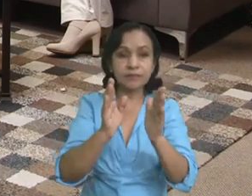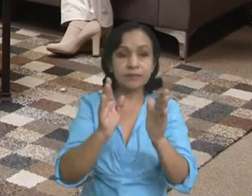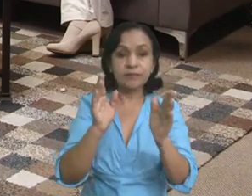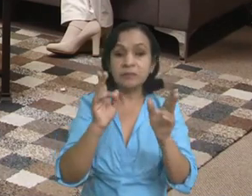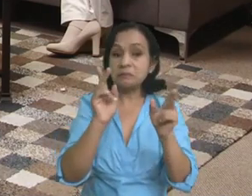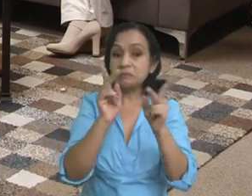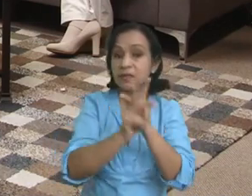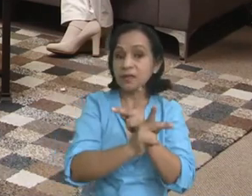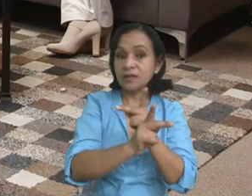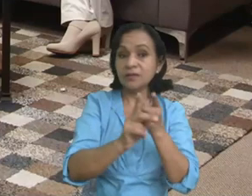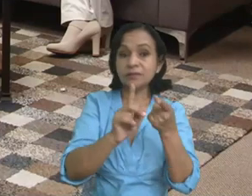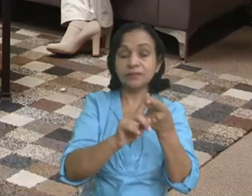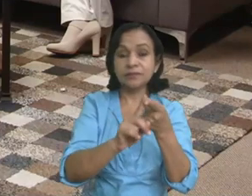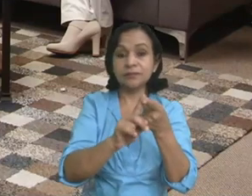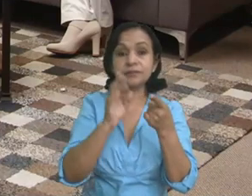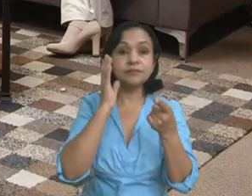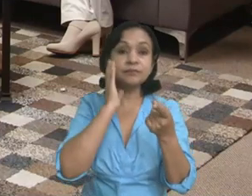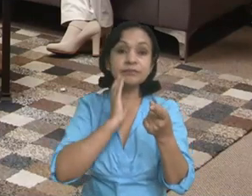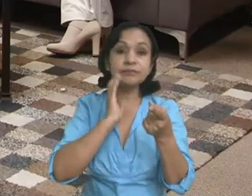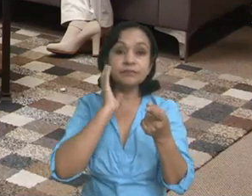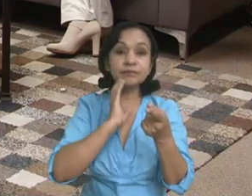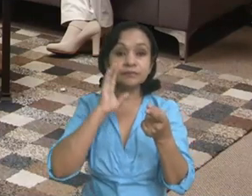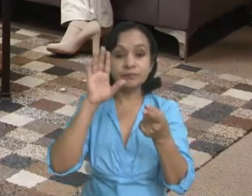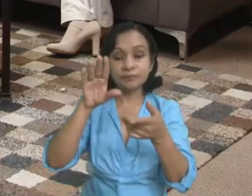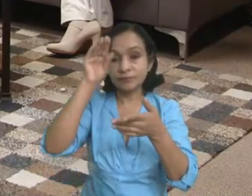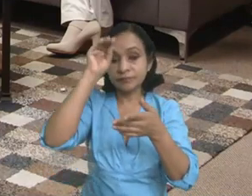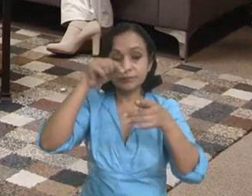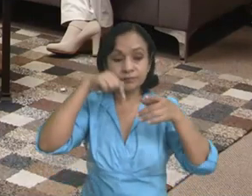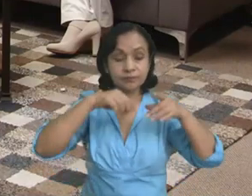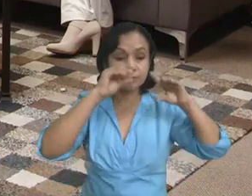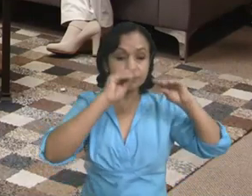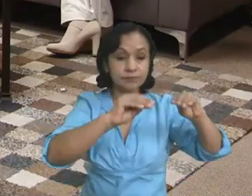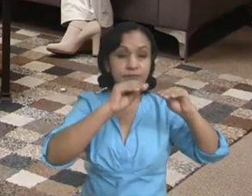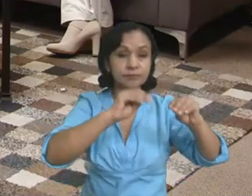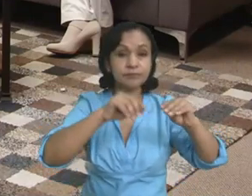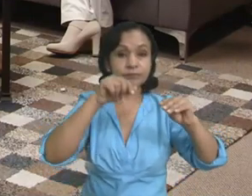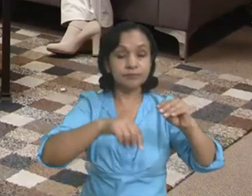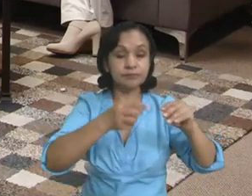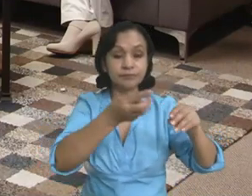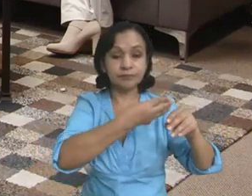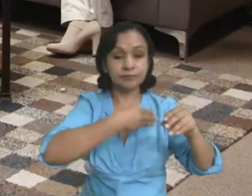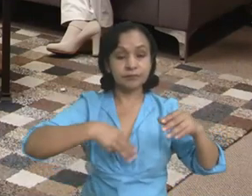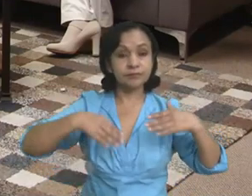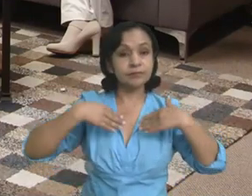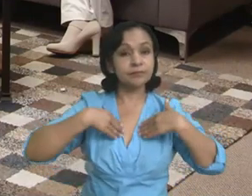críticos, y toda esa experiencia la hemos compartido con los compañeros del MINSA. Hemos